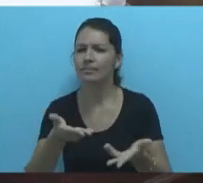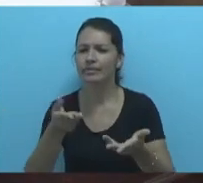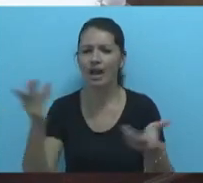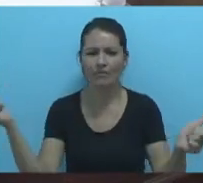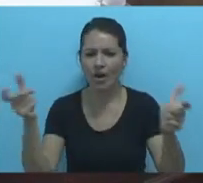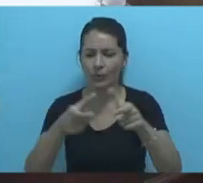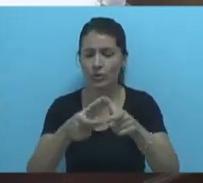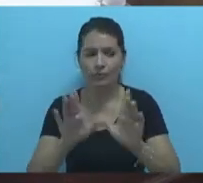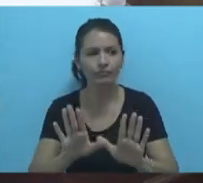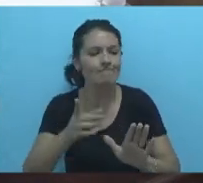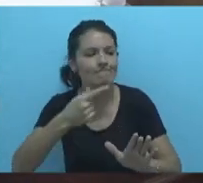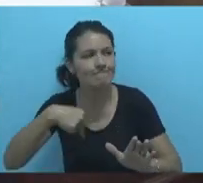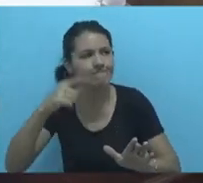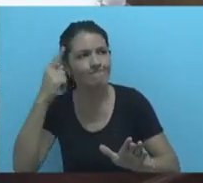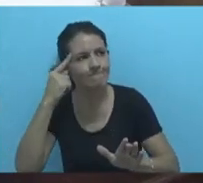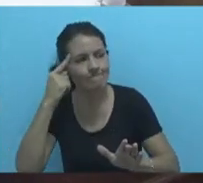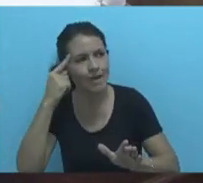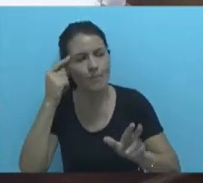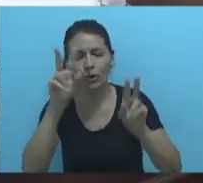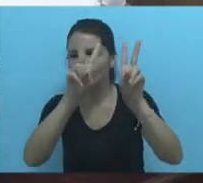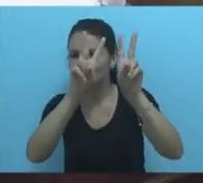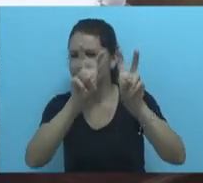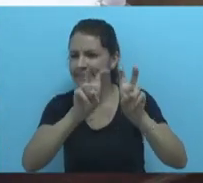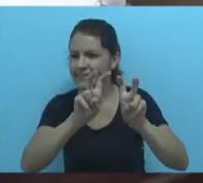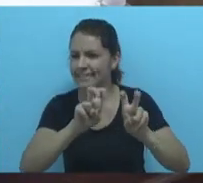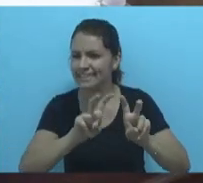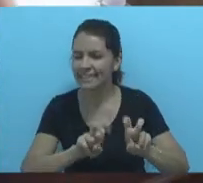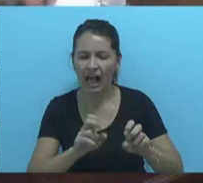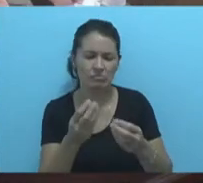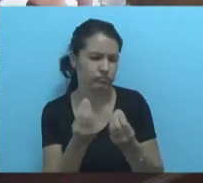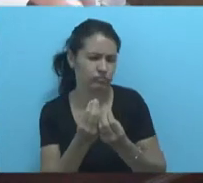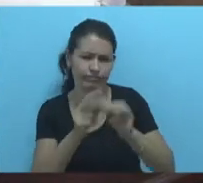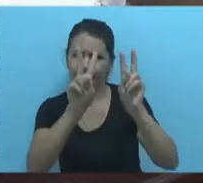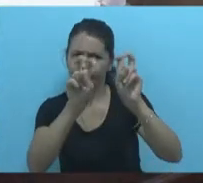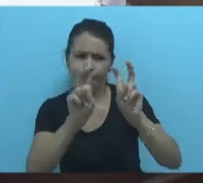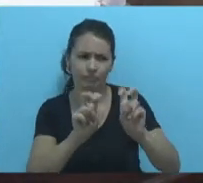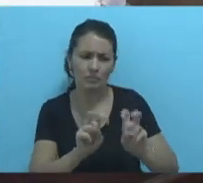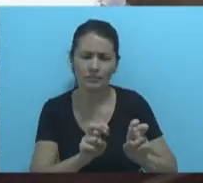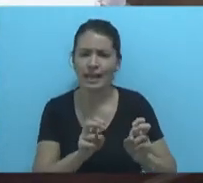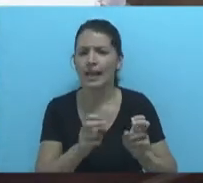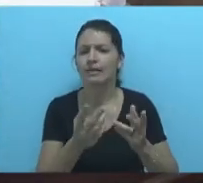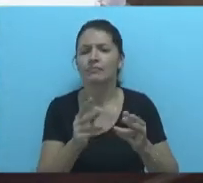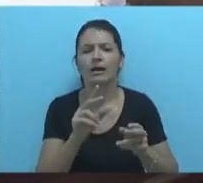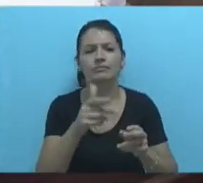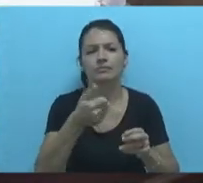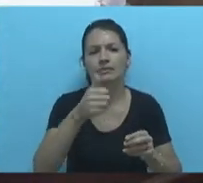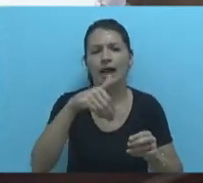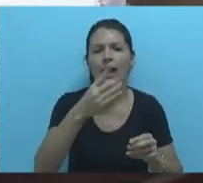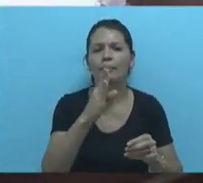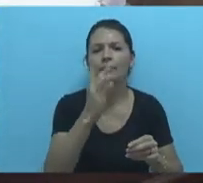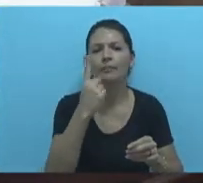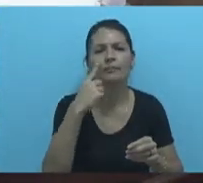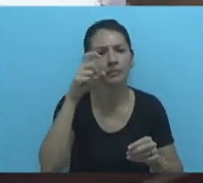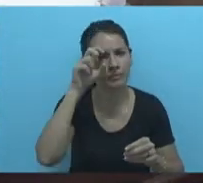distintos temas, tanto en la Comisión de Ambiente como también cada proyecto